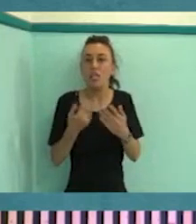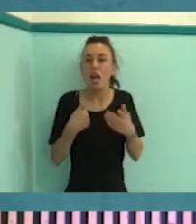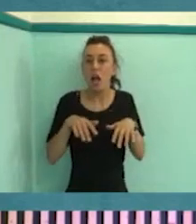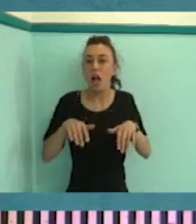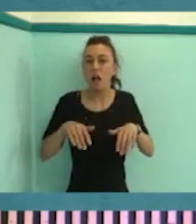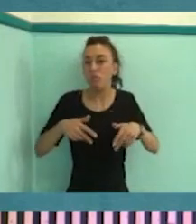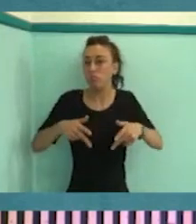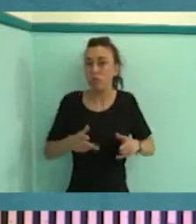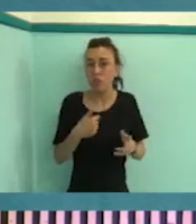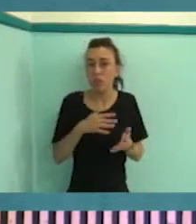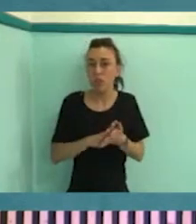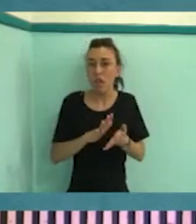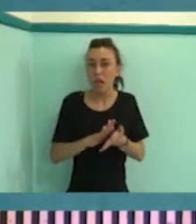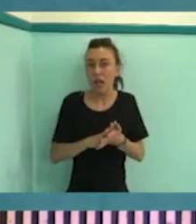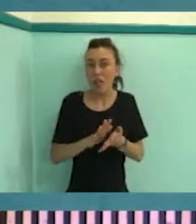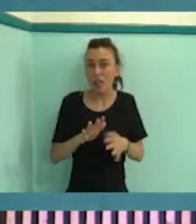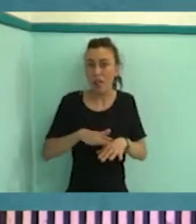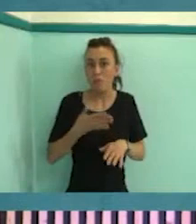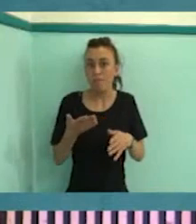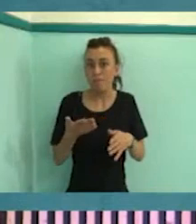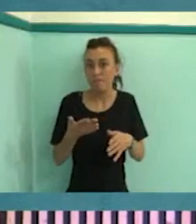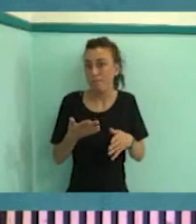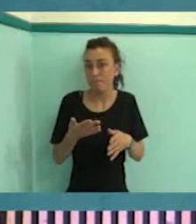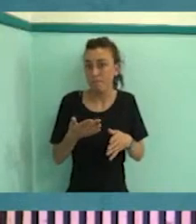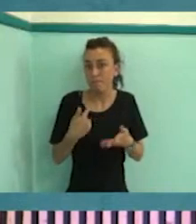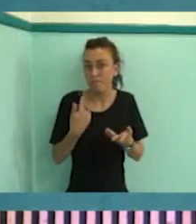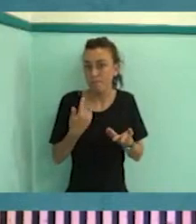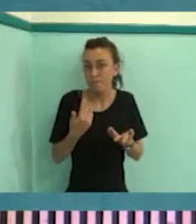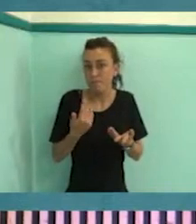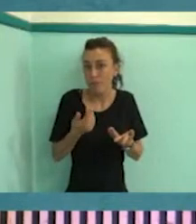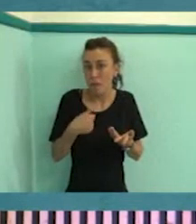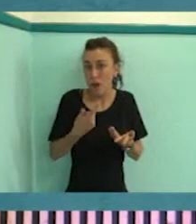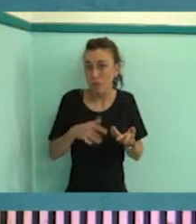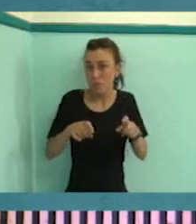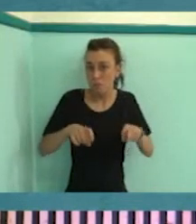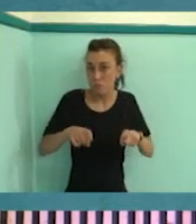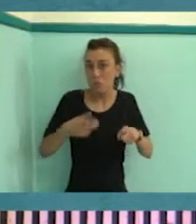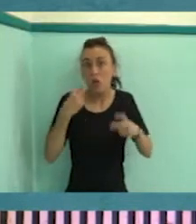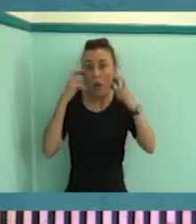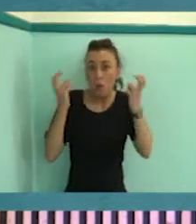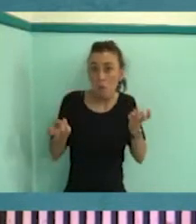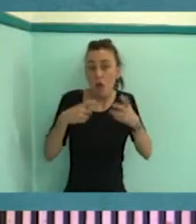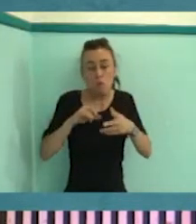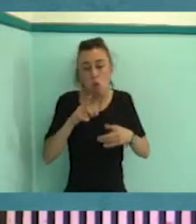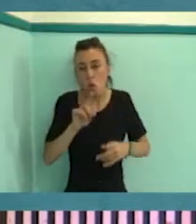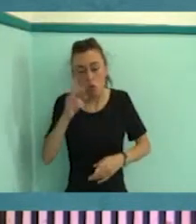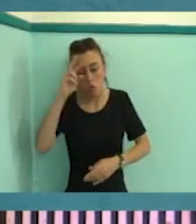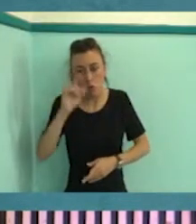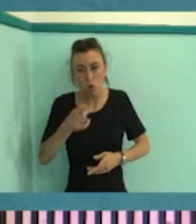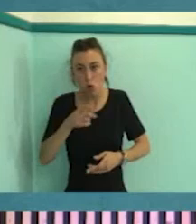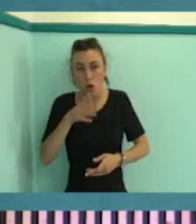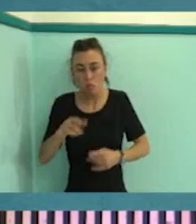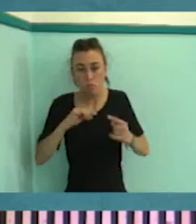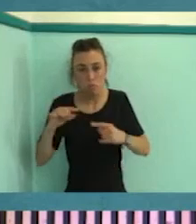ese asco ese miedo que te obliga a a desconectar de eso que Has vivido en ese verano no O cuánta gente en el puro verano está diciendo no esto no debería porque